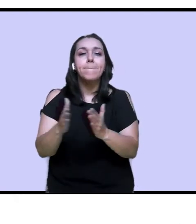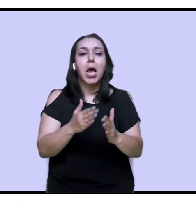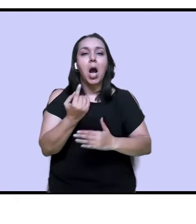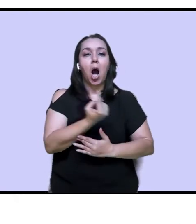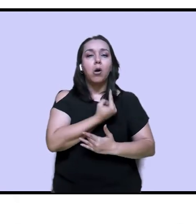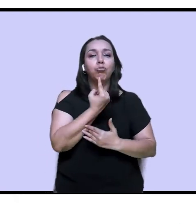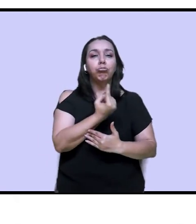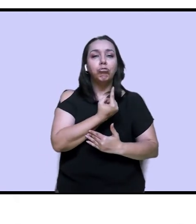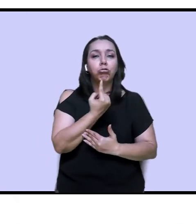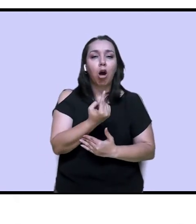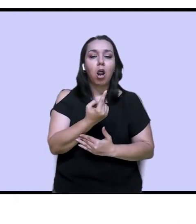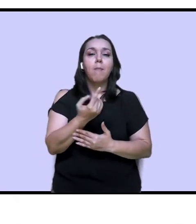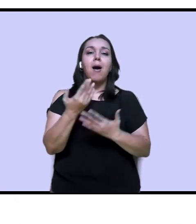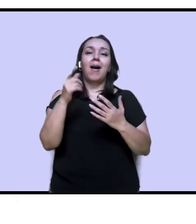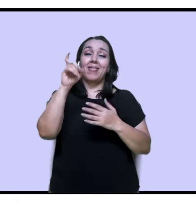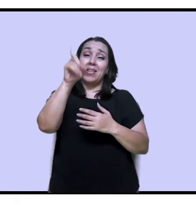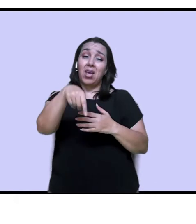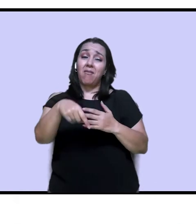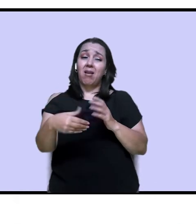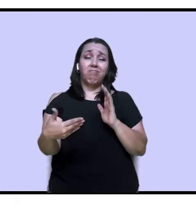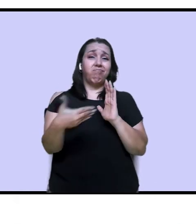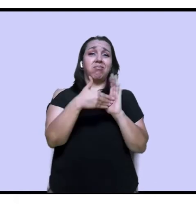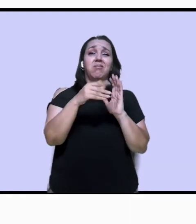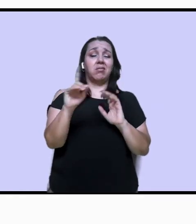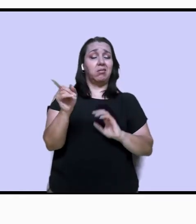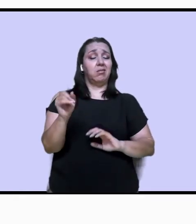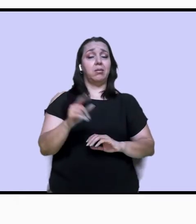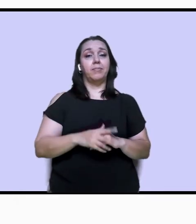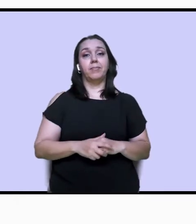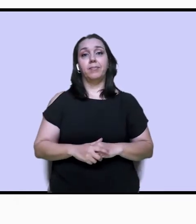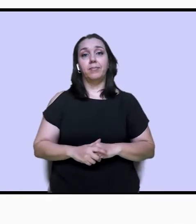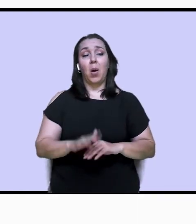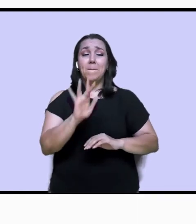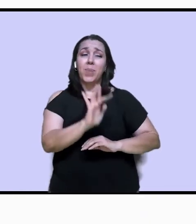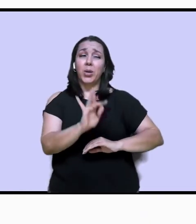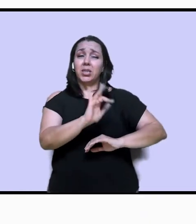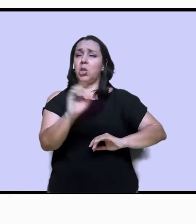absolutamente todo se tiene que evitar la revictimización.